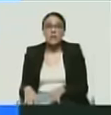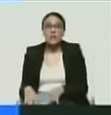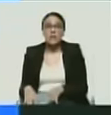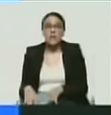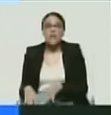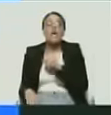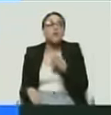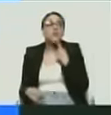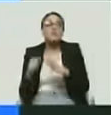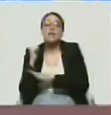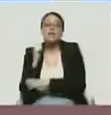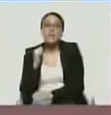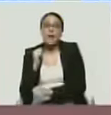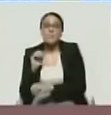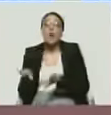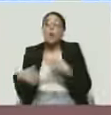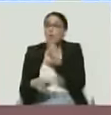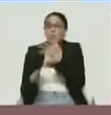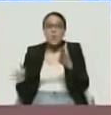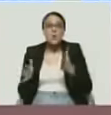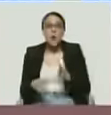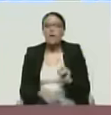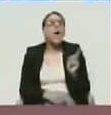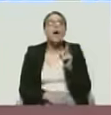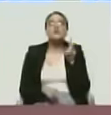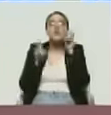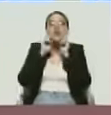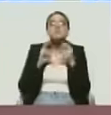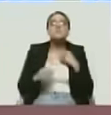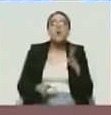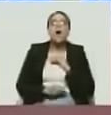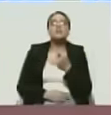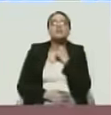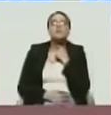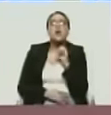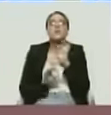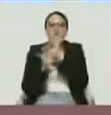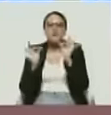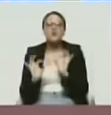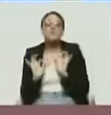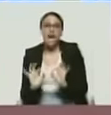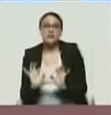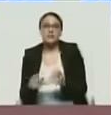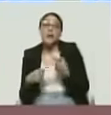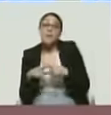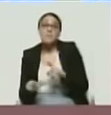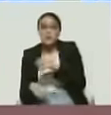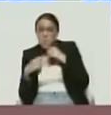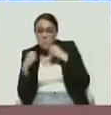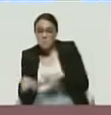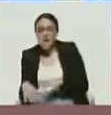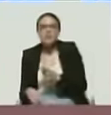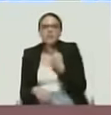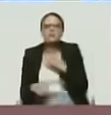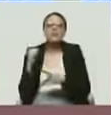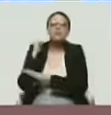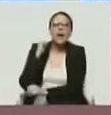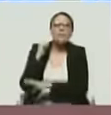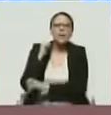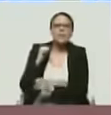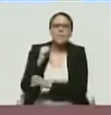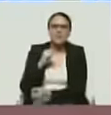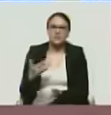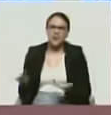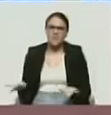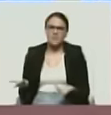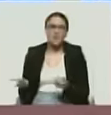el 2015, no cantaron fraude en la reforma constitucional del 2008, no cantaron fraude en la gobernación del